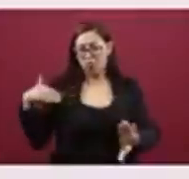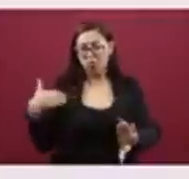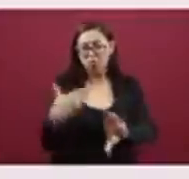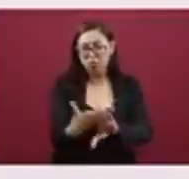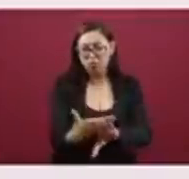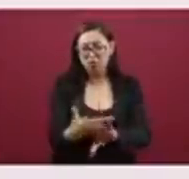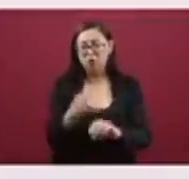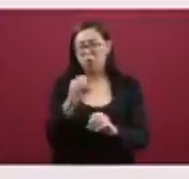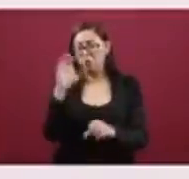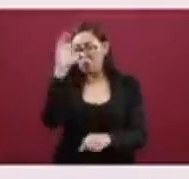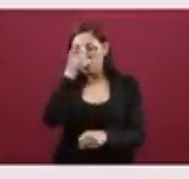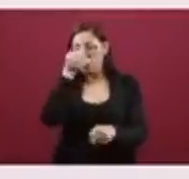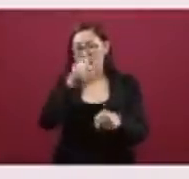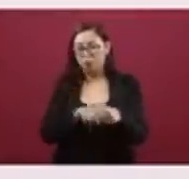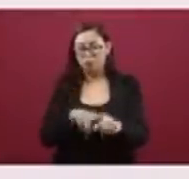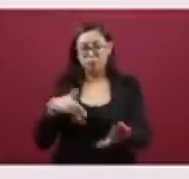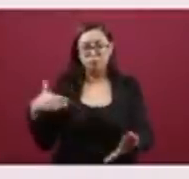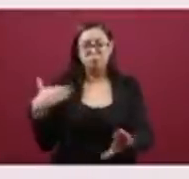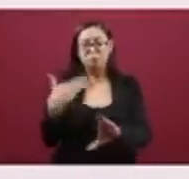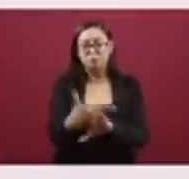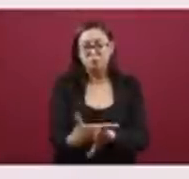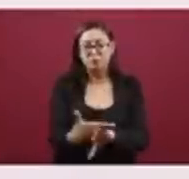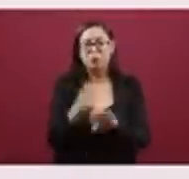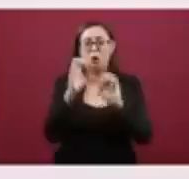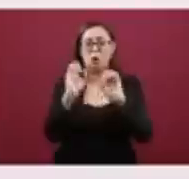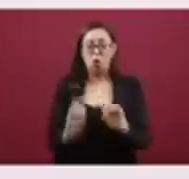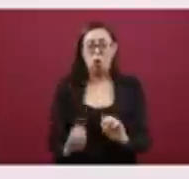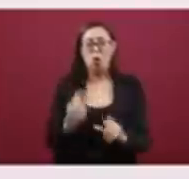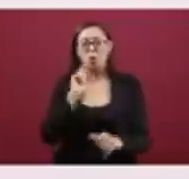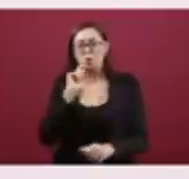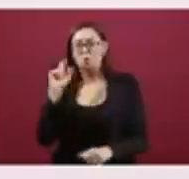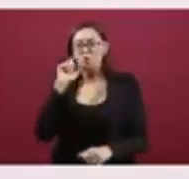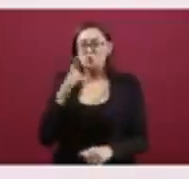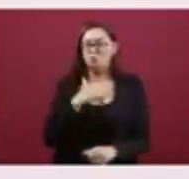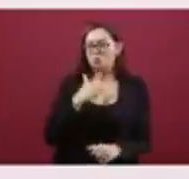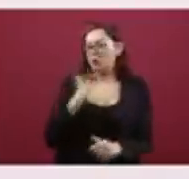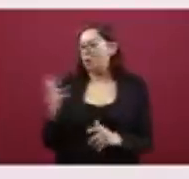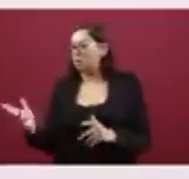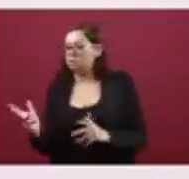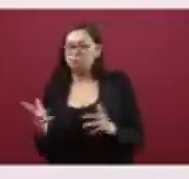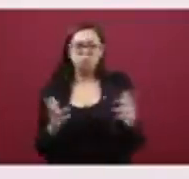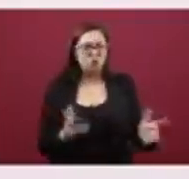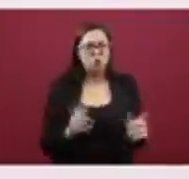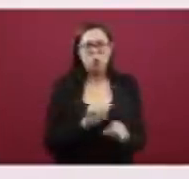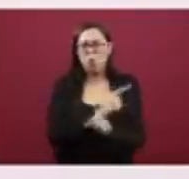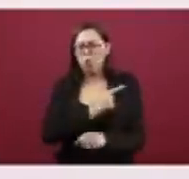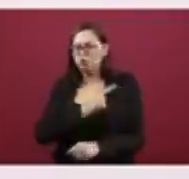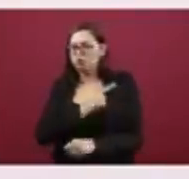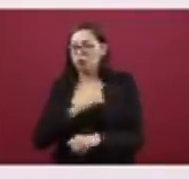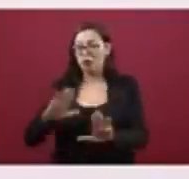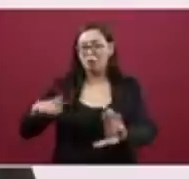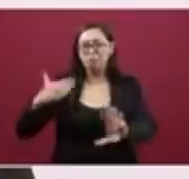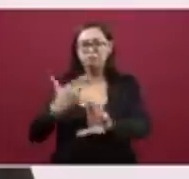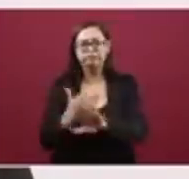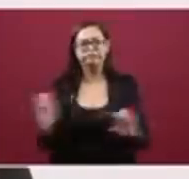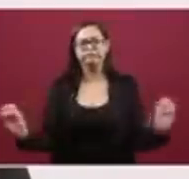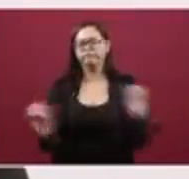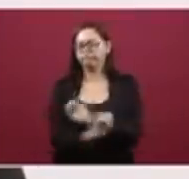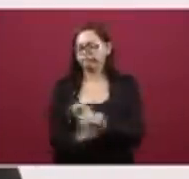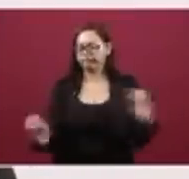su cultura o por su preferencia sexual nuestro gobierno